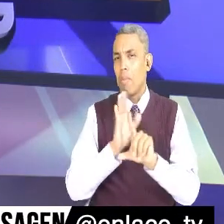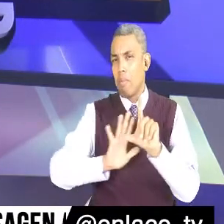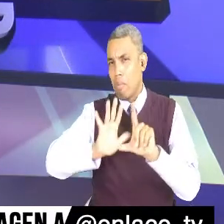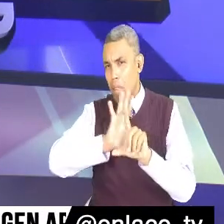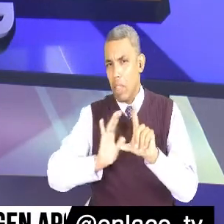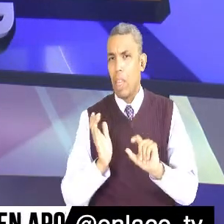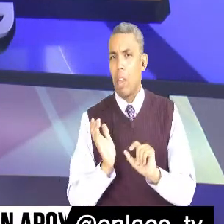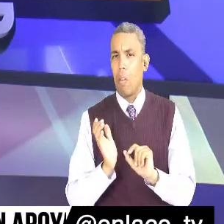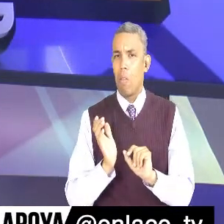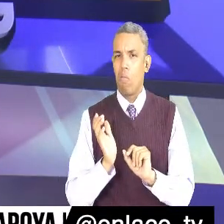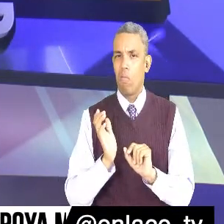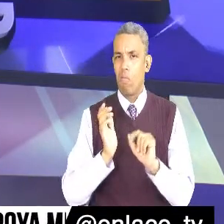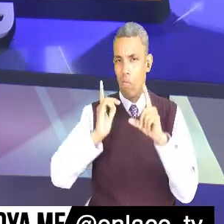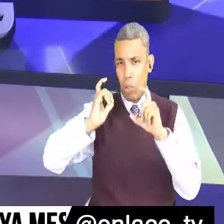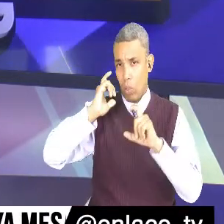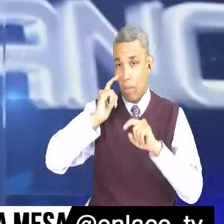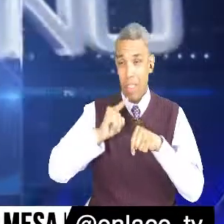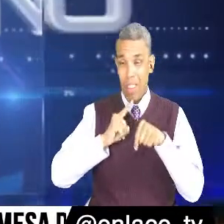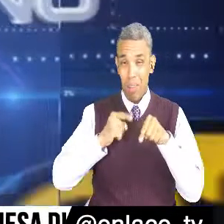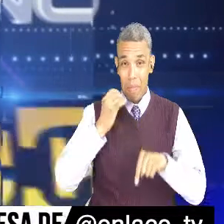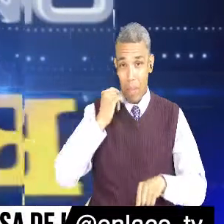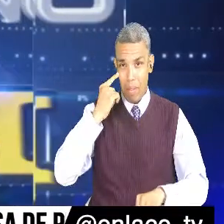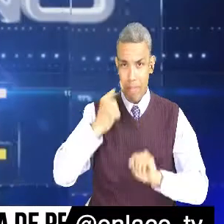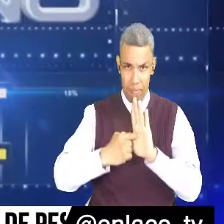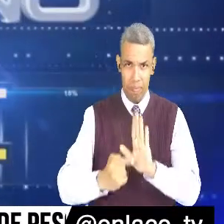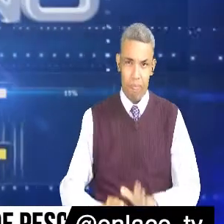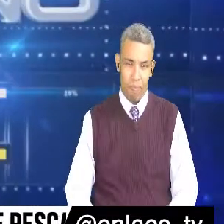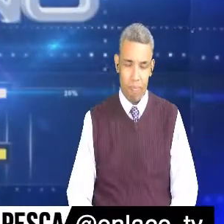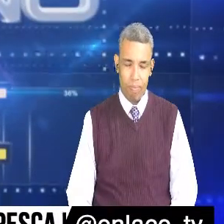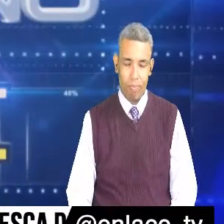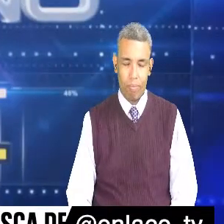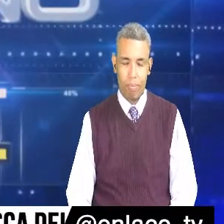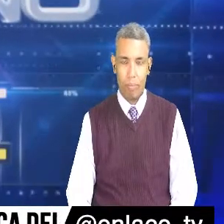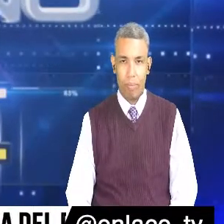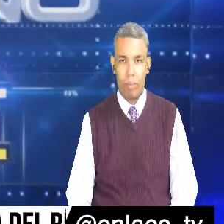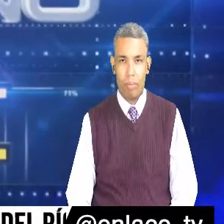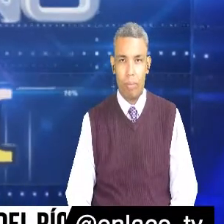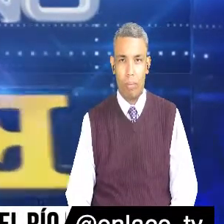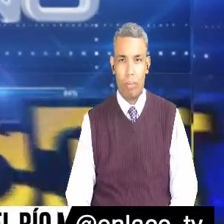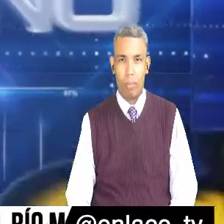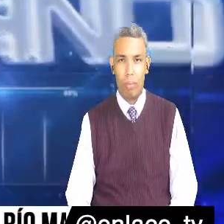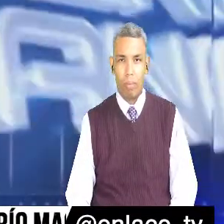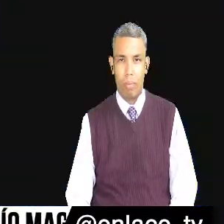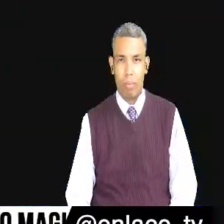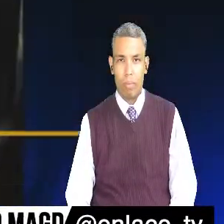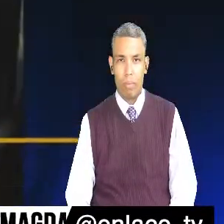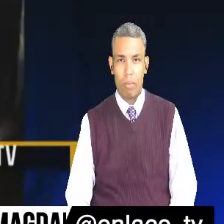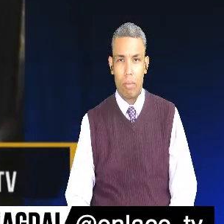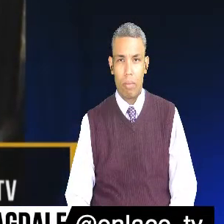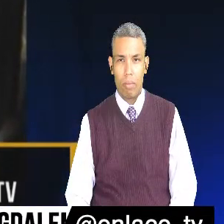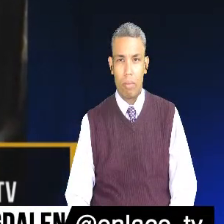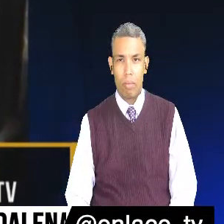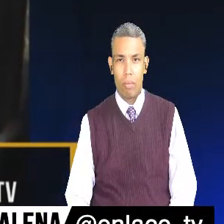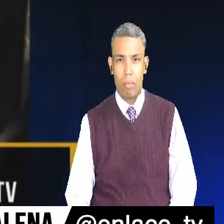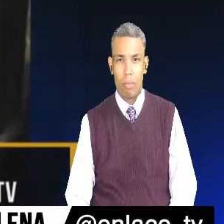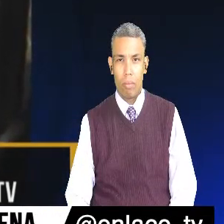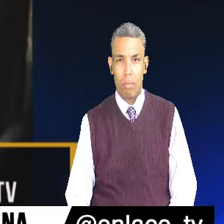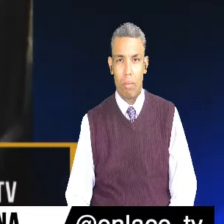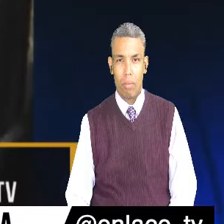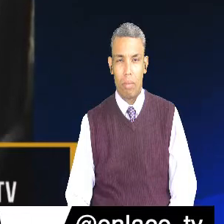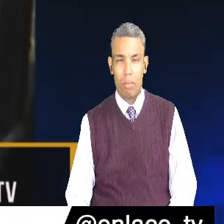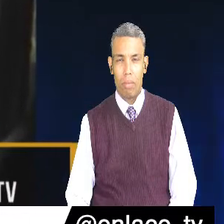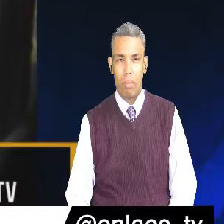servicio público. We'll be right back. Comenzamos con la denuncia